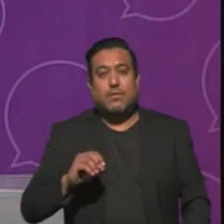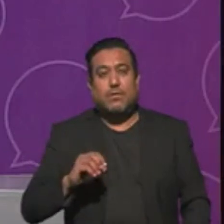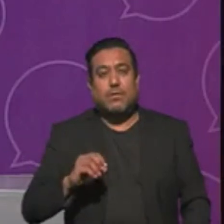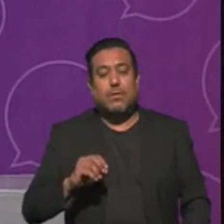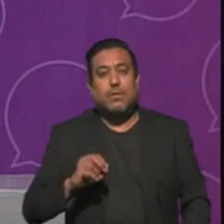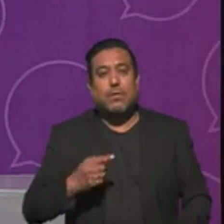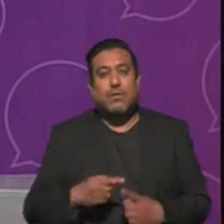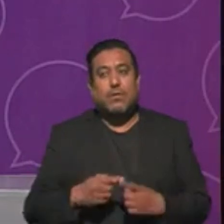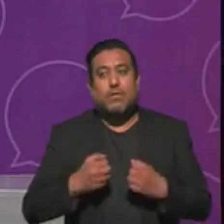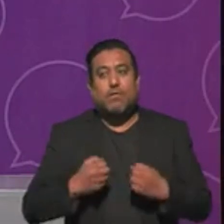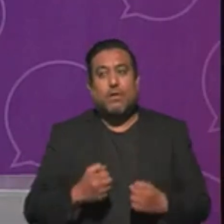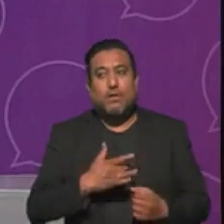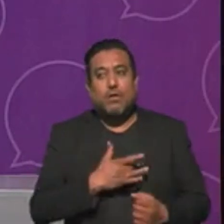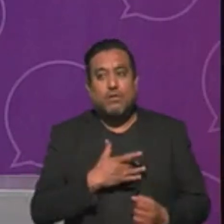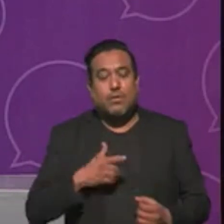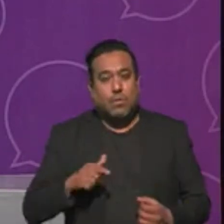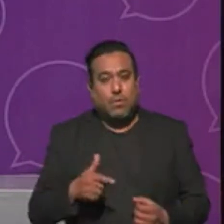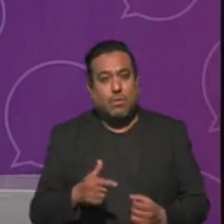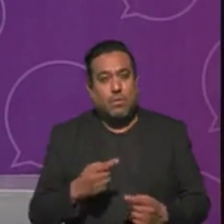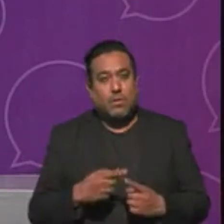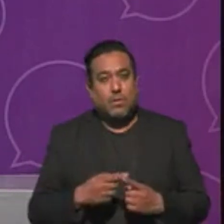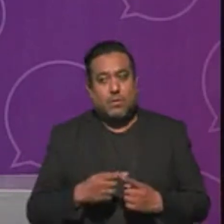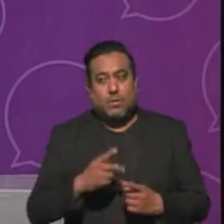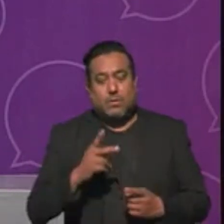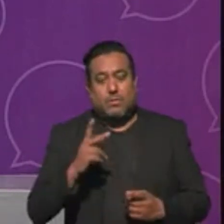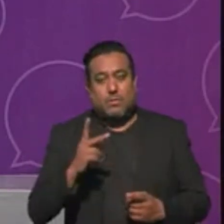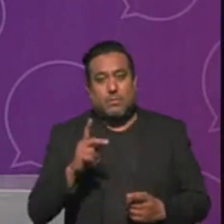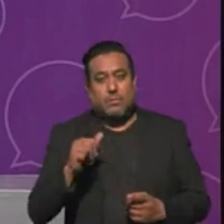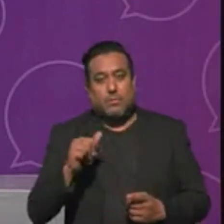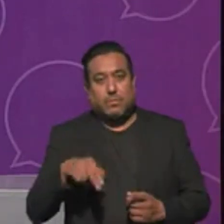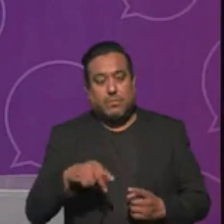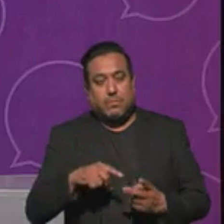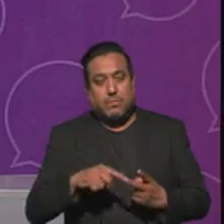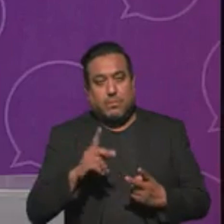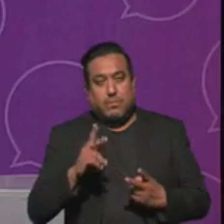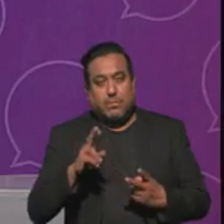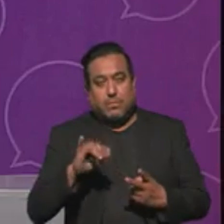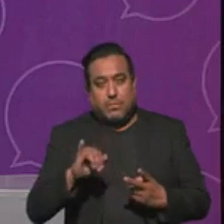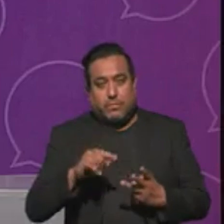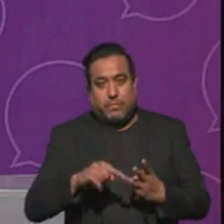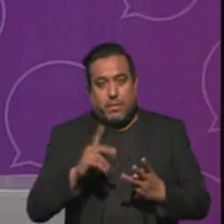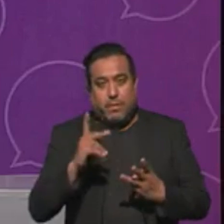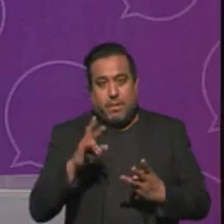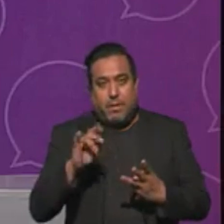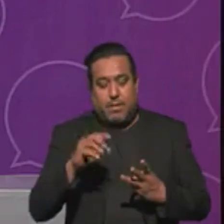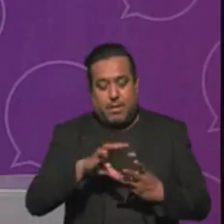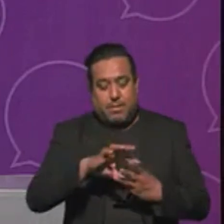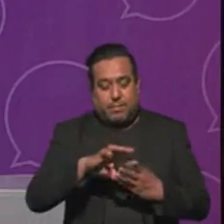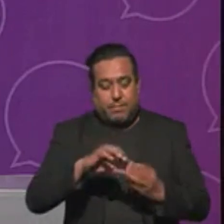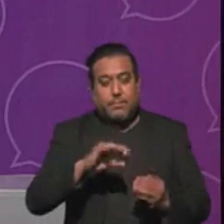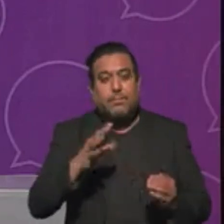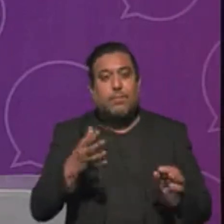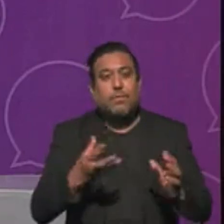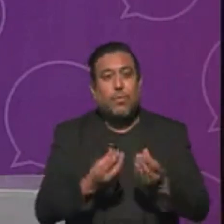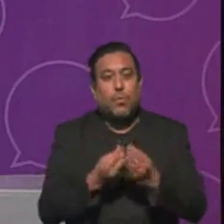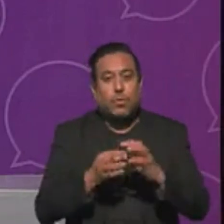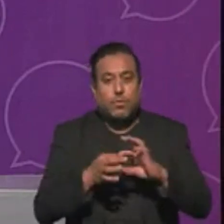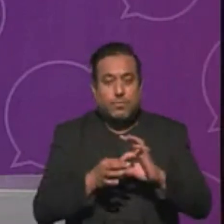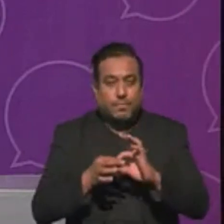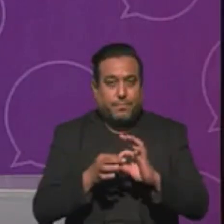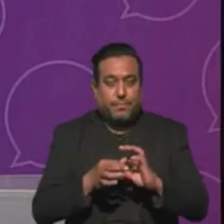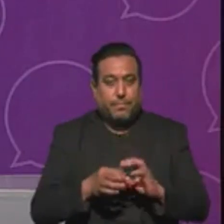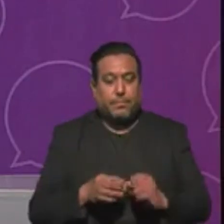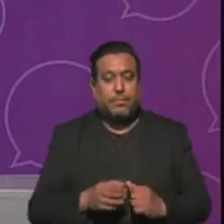coalición fuerza y corazón por Guanajuato integrados por los partidos Acción Nacional partido revolucionario institucional y partido de la Revolución